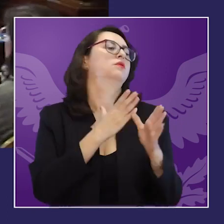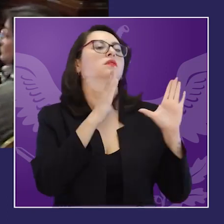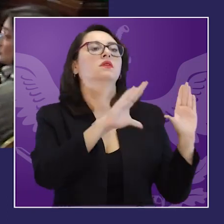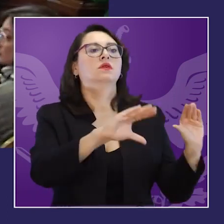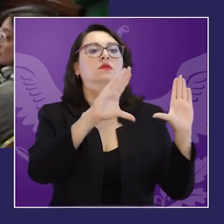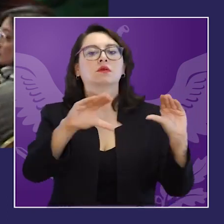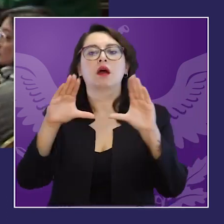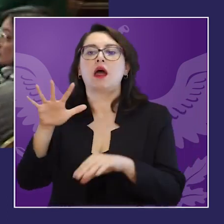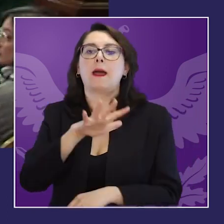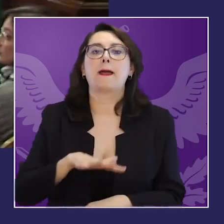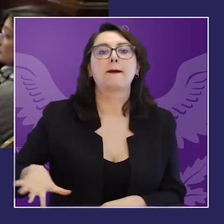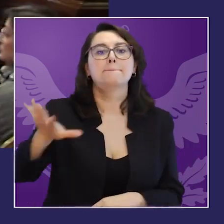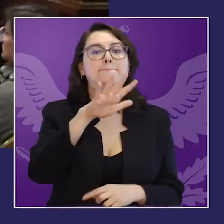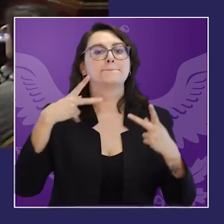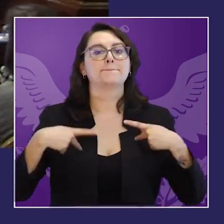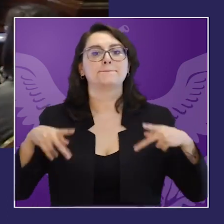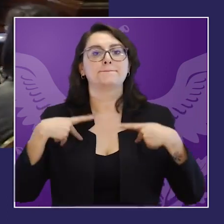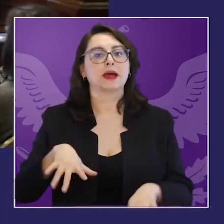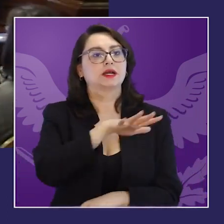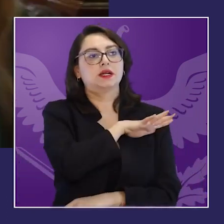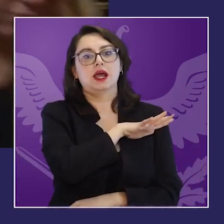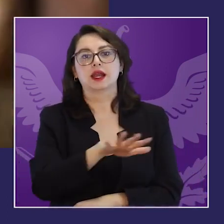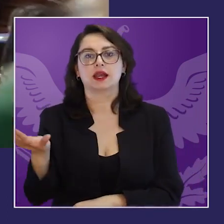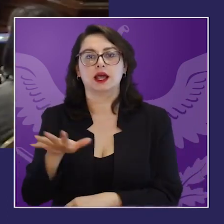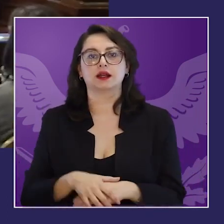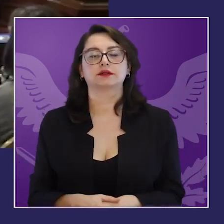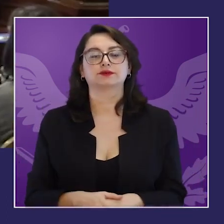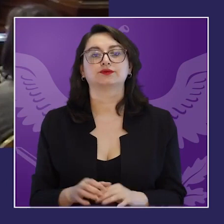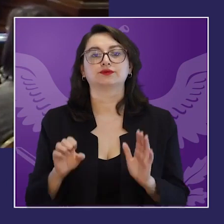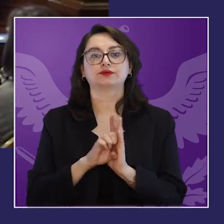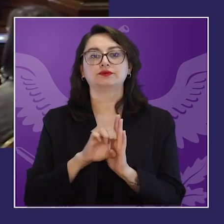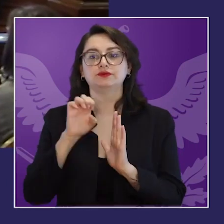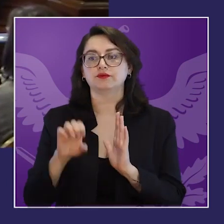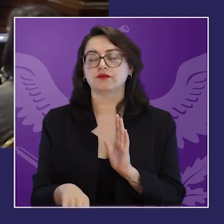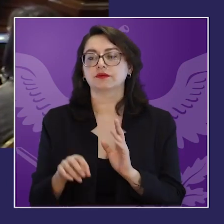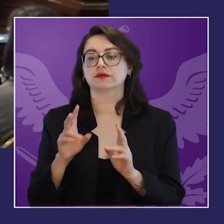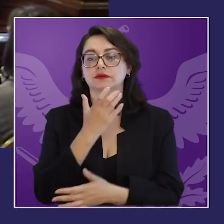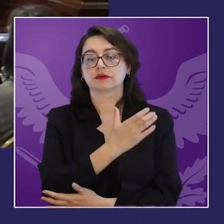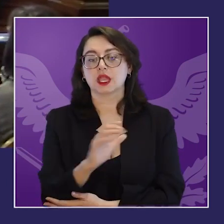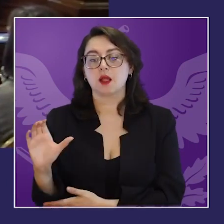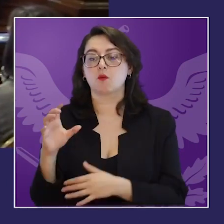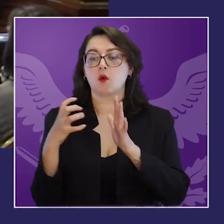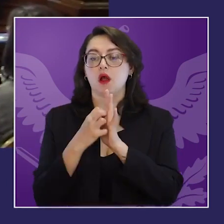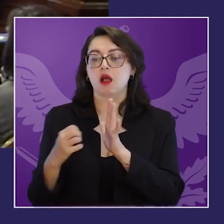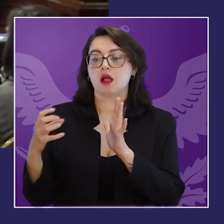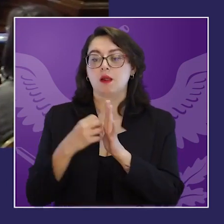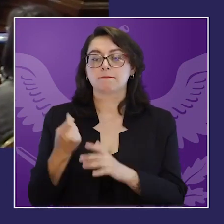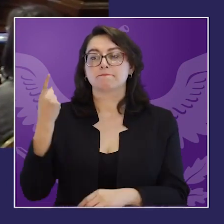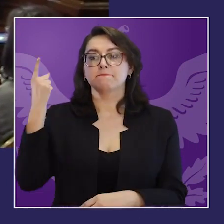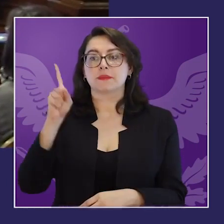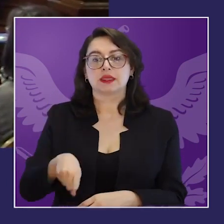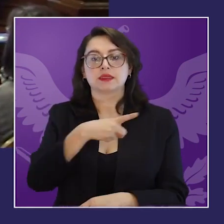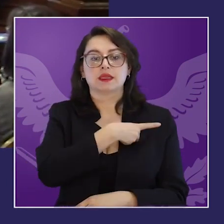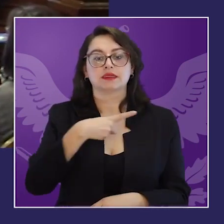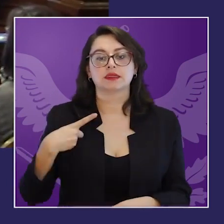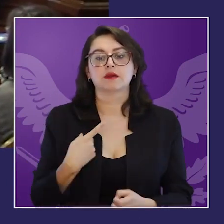de programas de educación y sensibilización destinados a la población en general. Por ejemplo, en el caso Campo Algodonero,